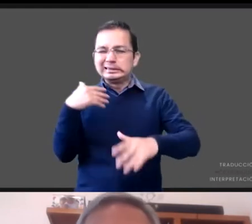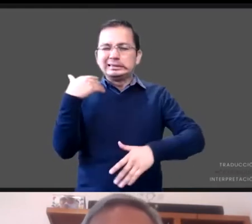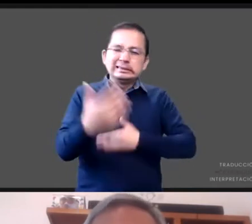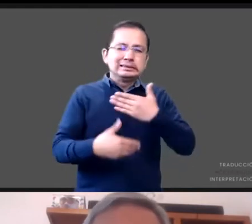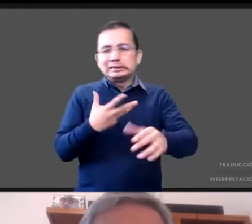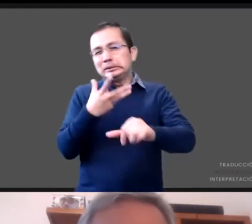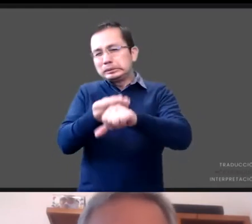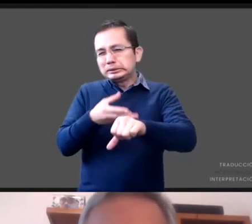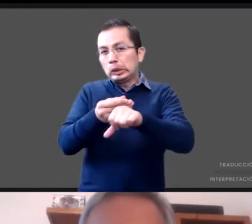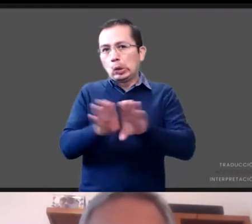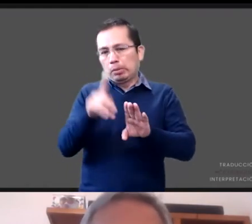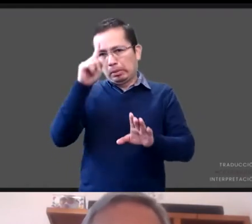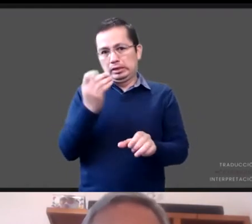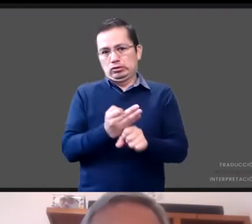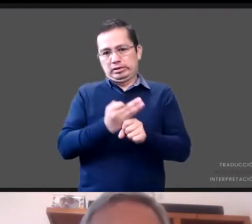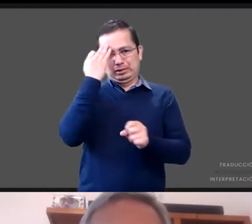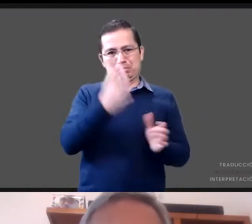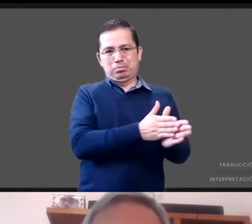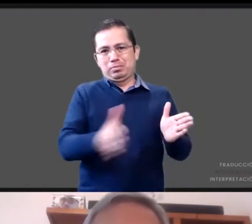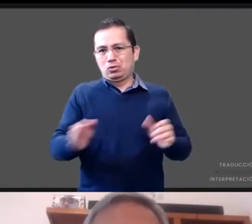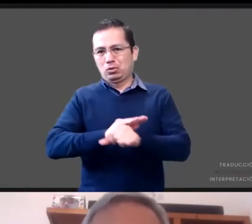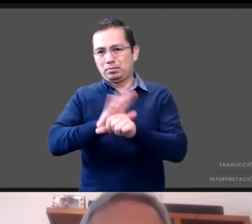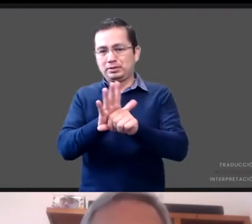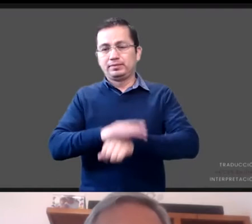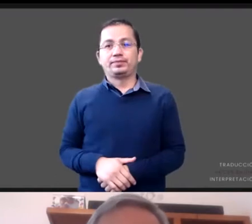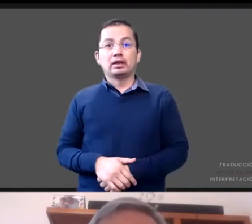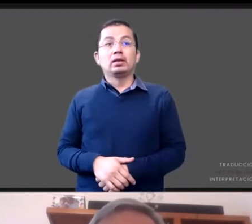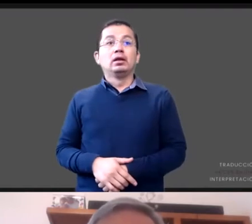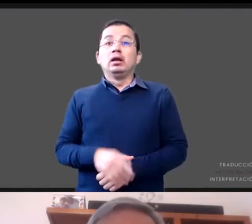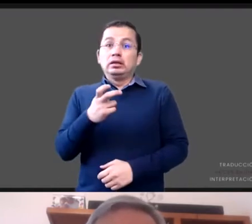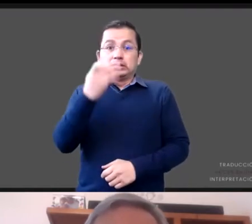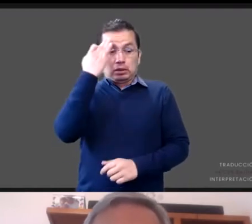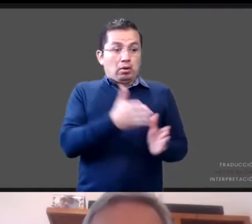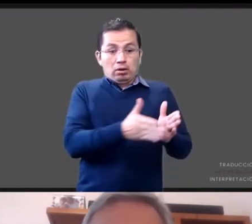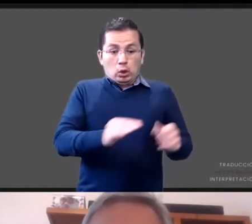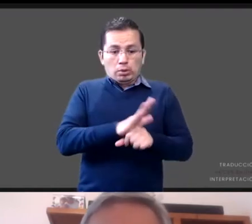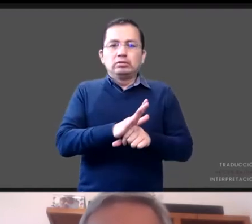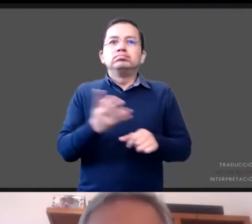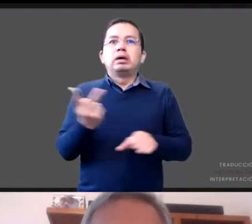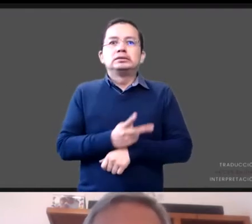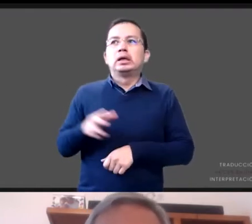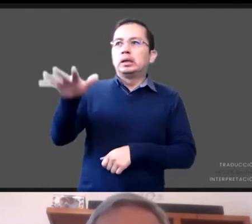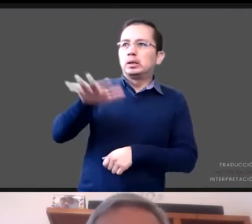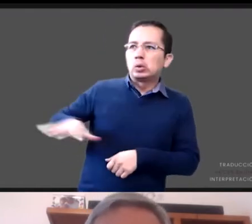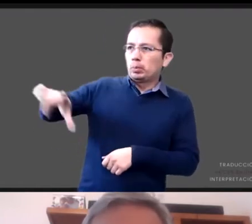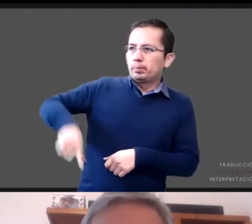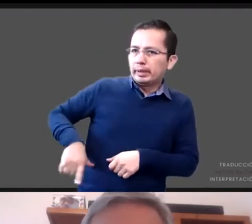privados, que existen y que se dedican a otra cosa, sumaran para la educación. Yo espero que esto lo